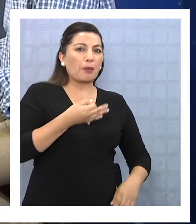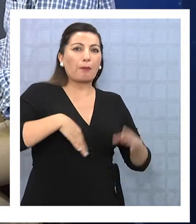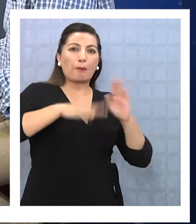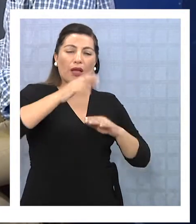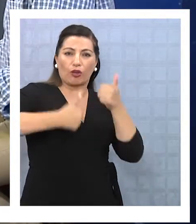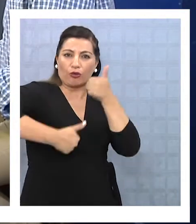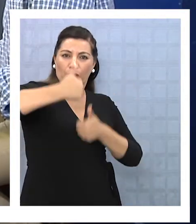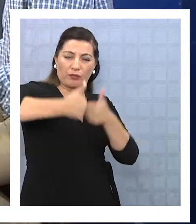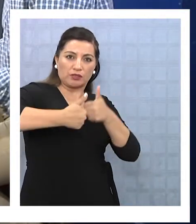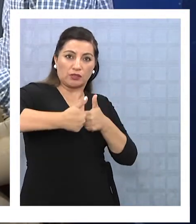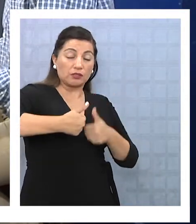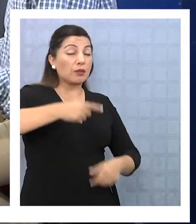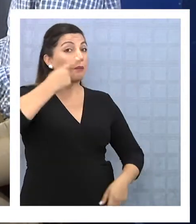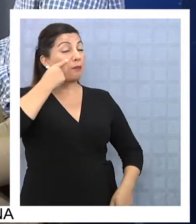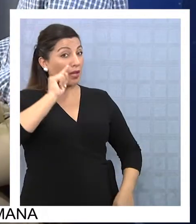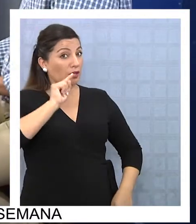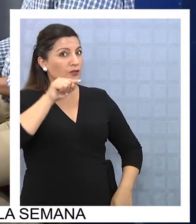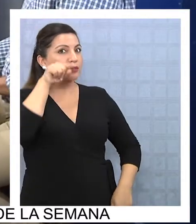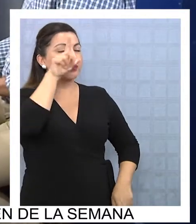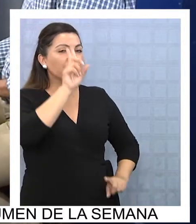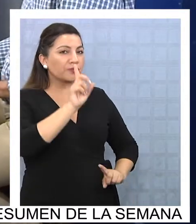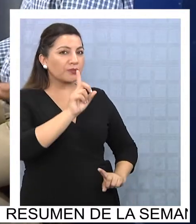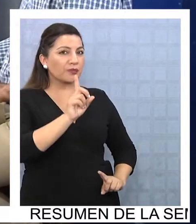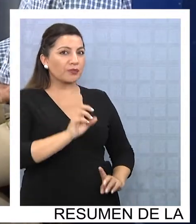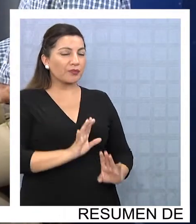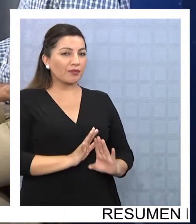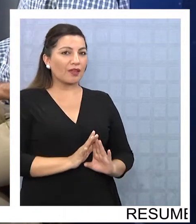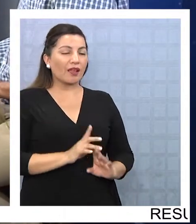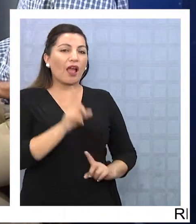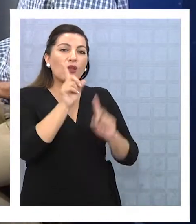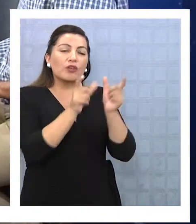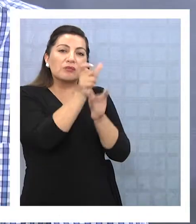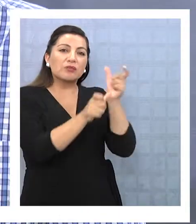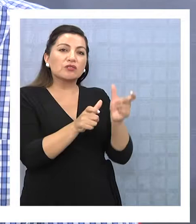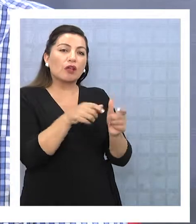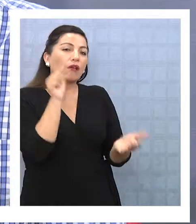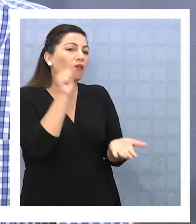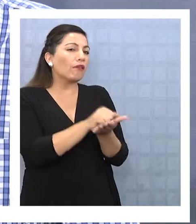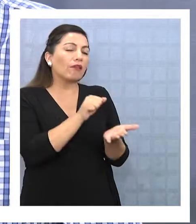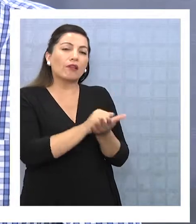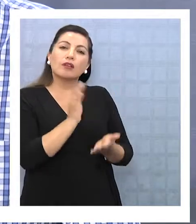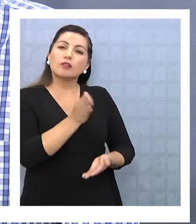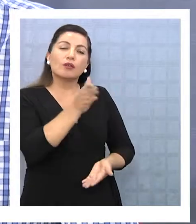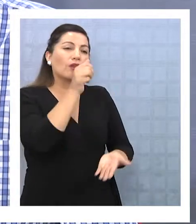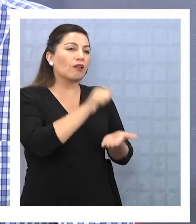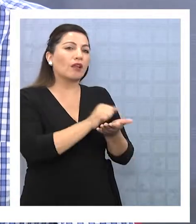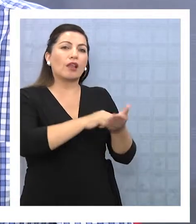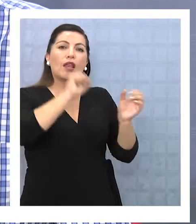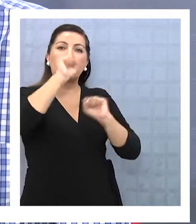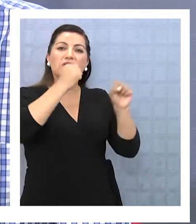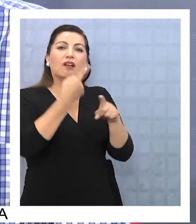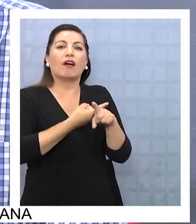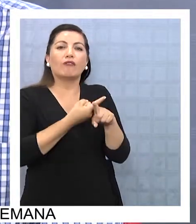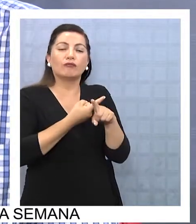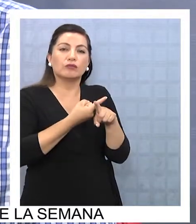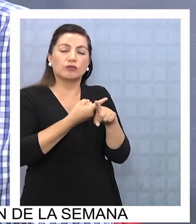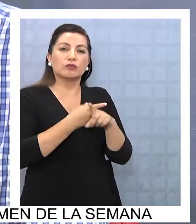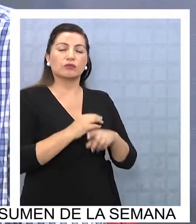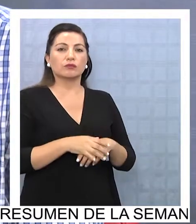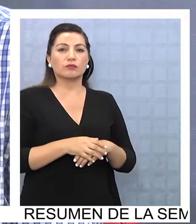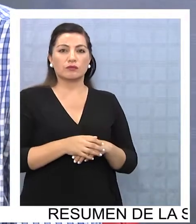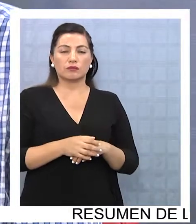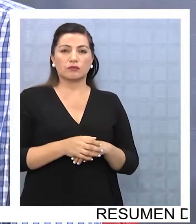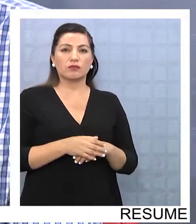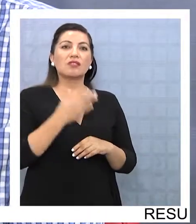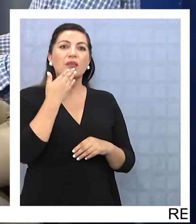más competencia. Sin embargo, ¿cierto?, a pesar de eso, la gente sigue quejándose de que las empresas abusan mucho, digamos, y está el tema